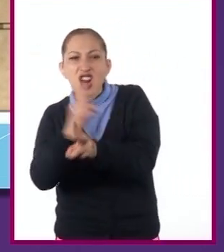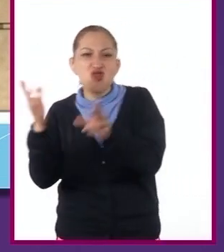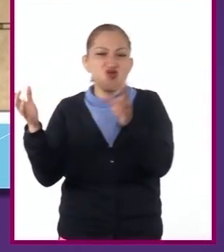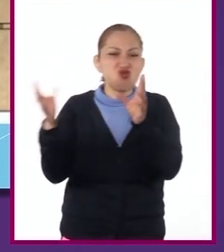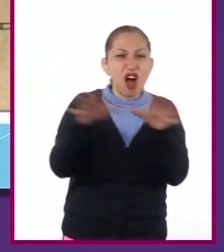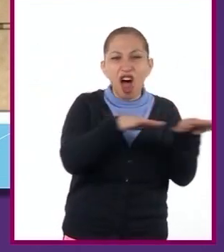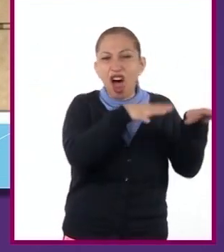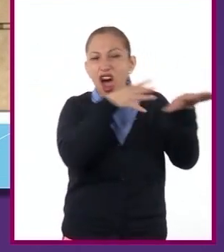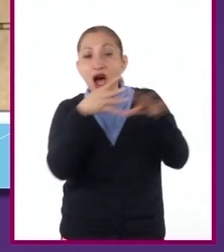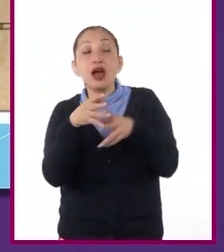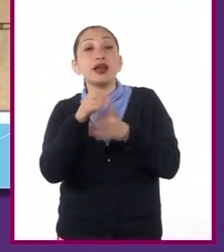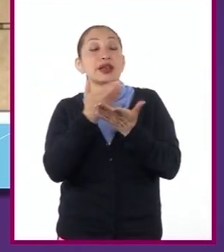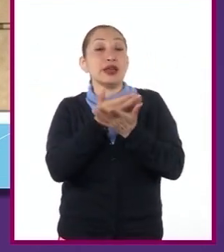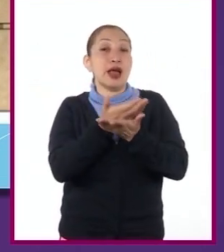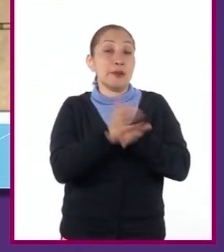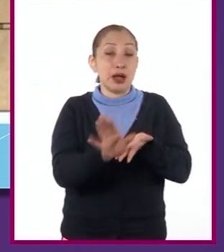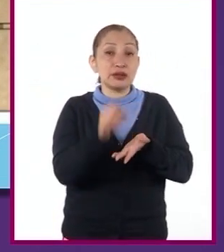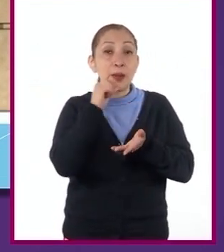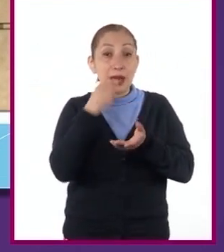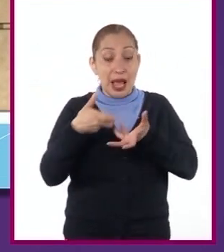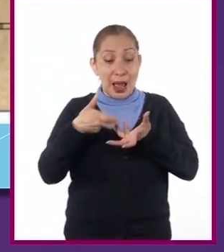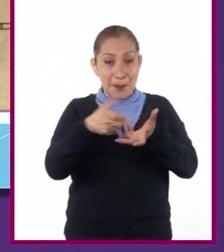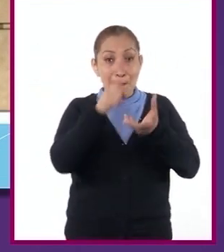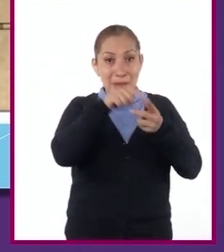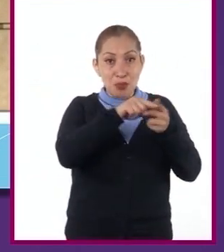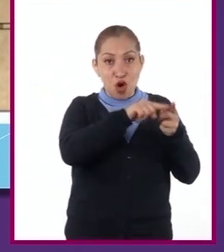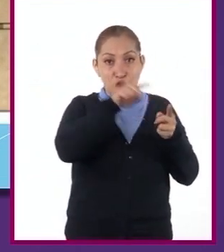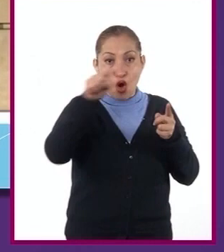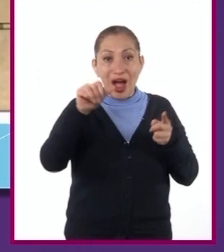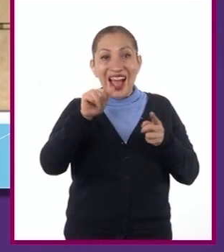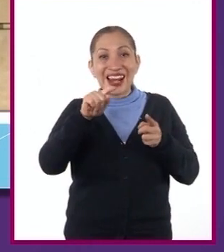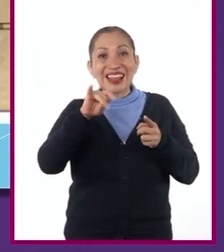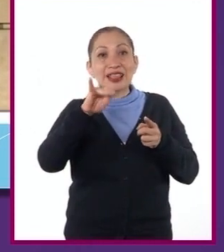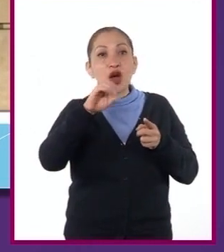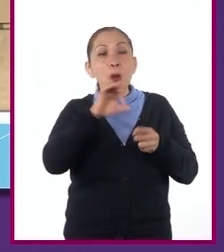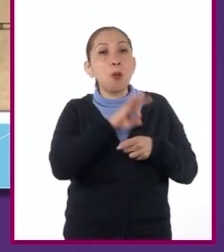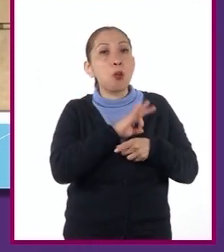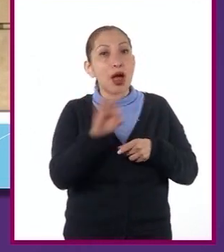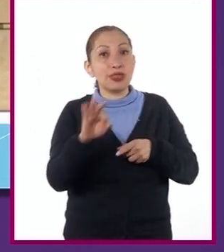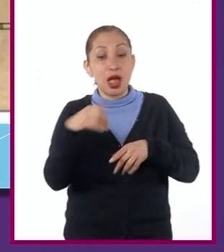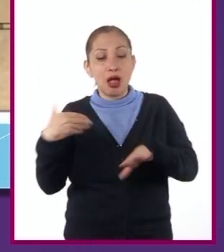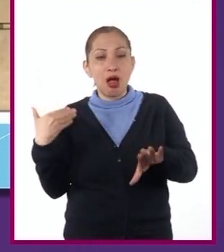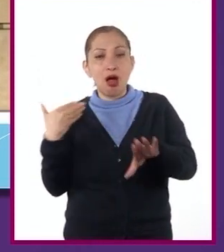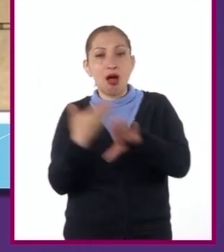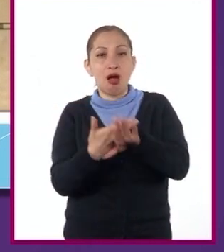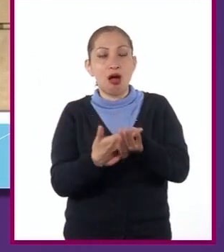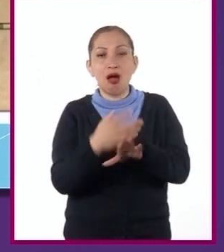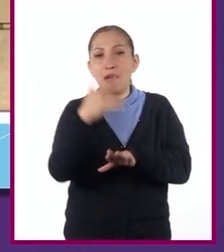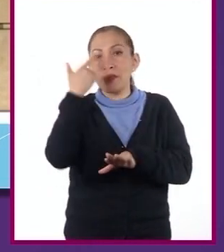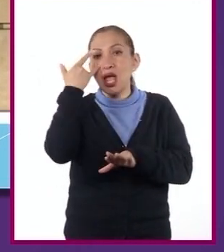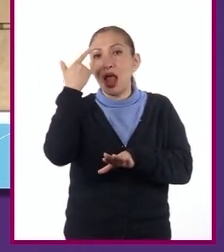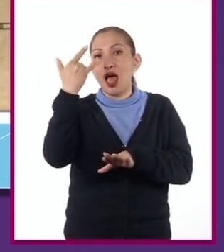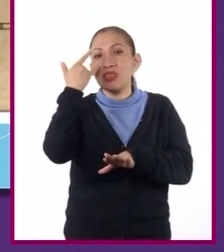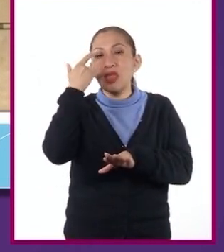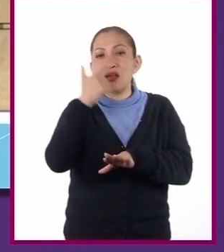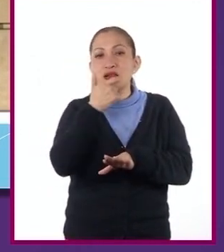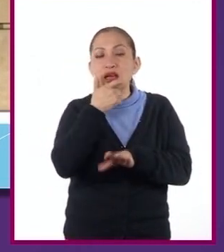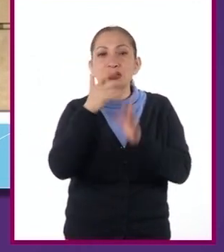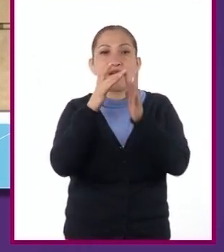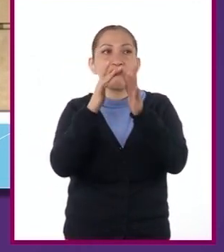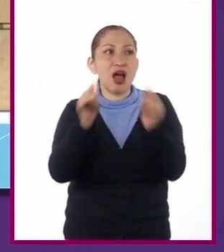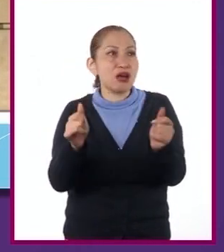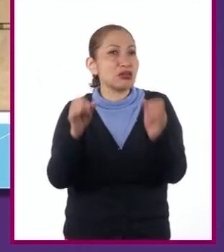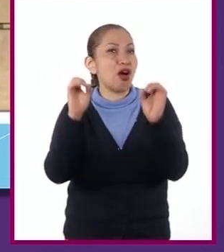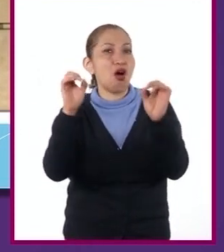fuertes. Además, esta ruta, como la del Atlántico, podía ser atacada por los piratas ingleses,